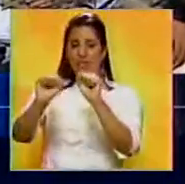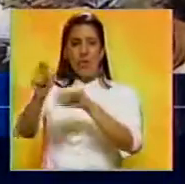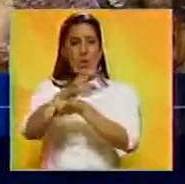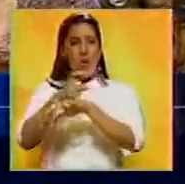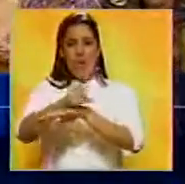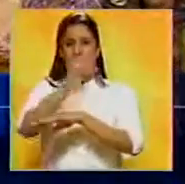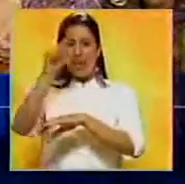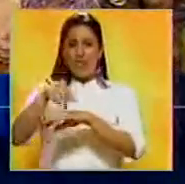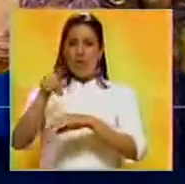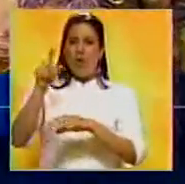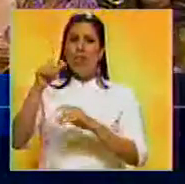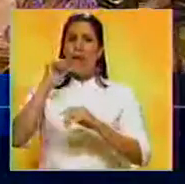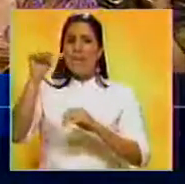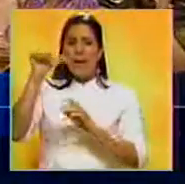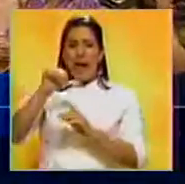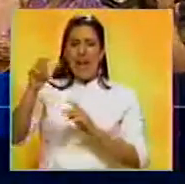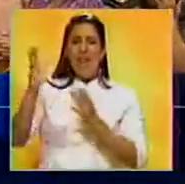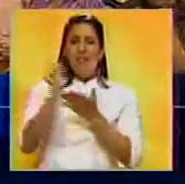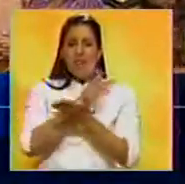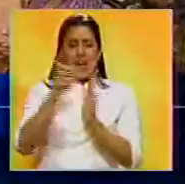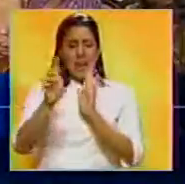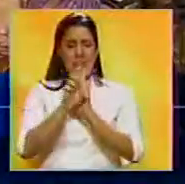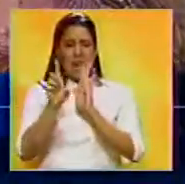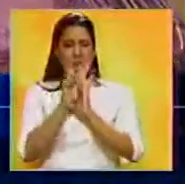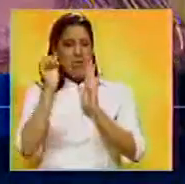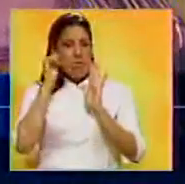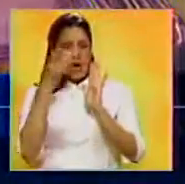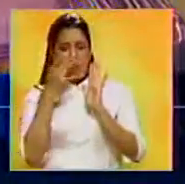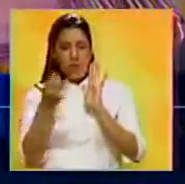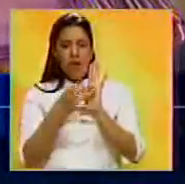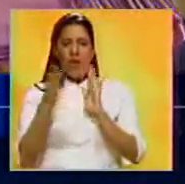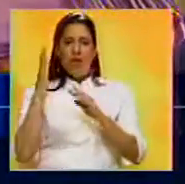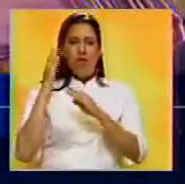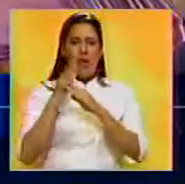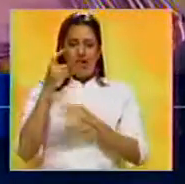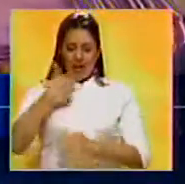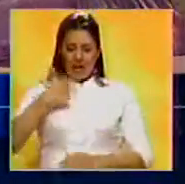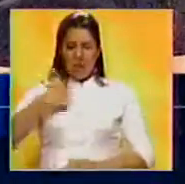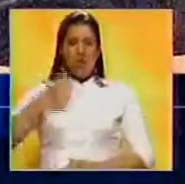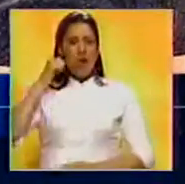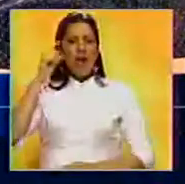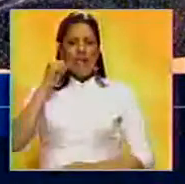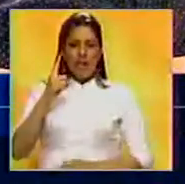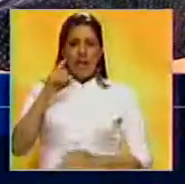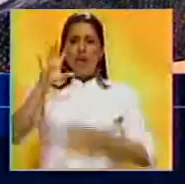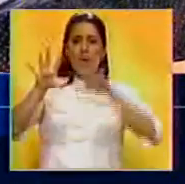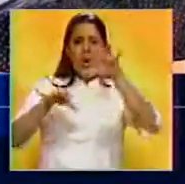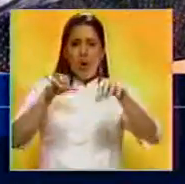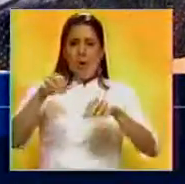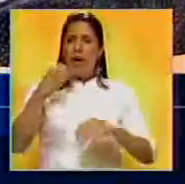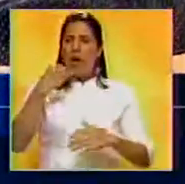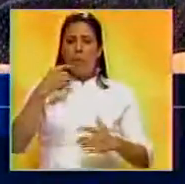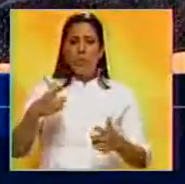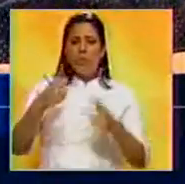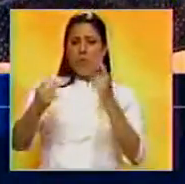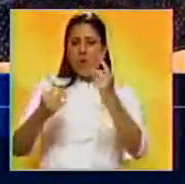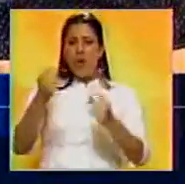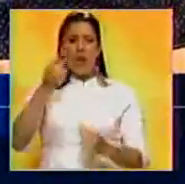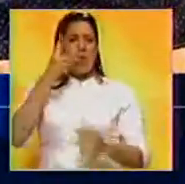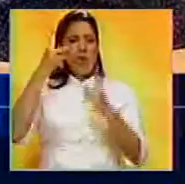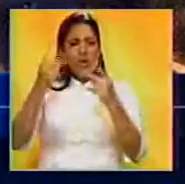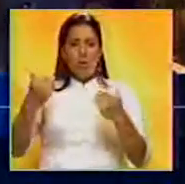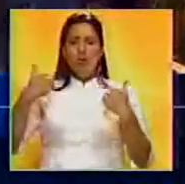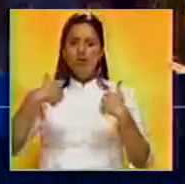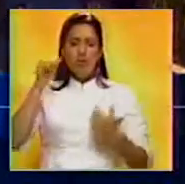gobierno nacional desvirtúe la ley orgánica de la mujer por impedir a las mujeres tener acceso a los alimentos y